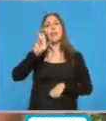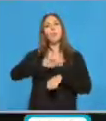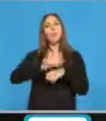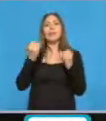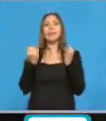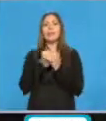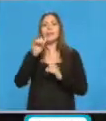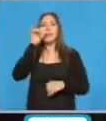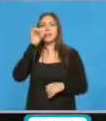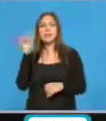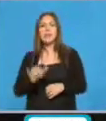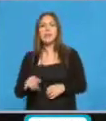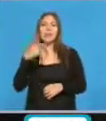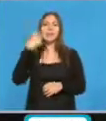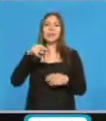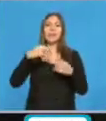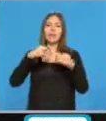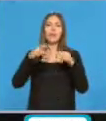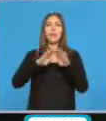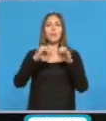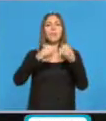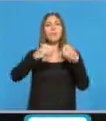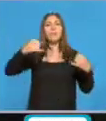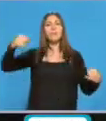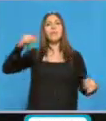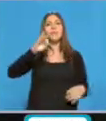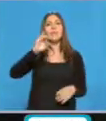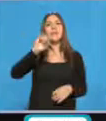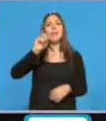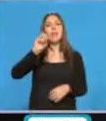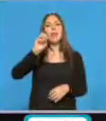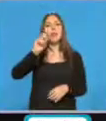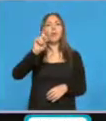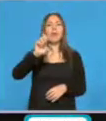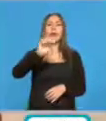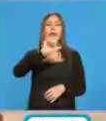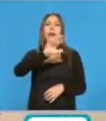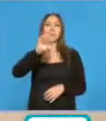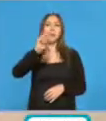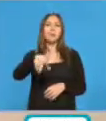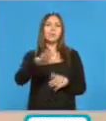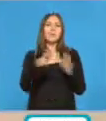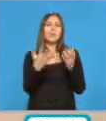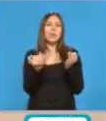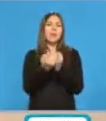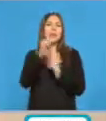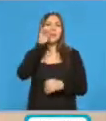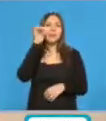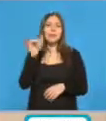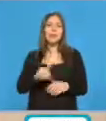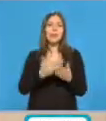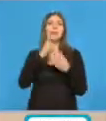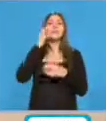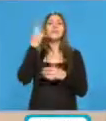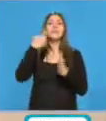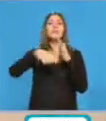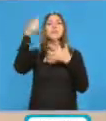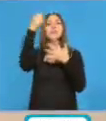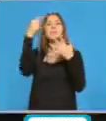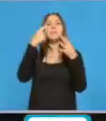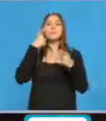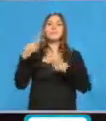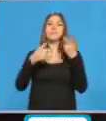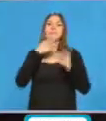arroz. Entonces muy es bien. transparente, esto es como un tipo espagueti, señor. ¡Ay, qué rico, chef! Pues, ¿qué te parece si vamos a ver entonces los ingredientes de